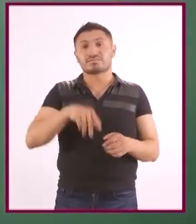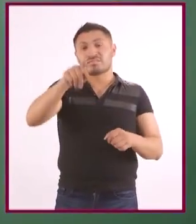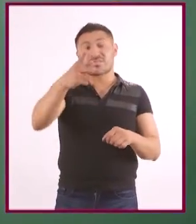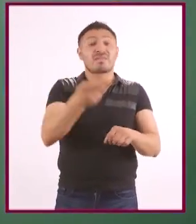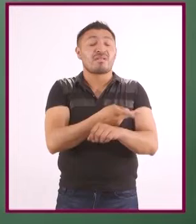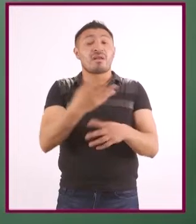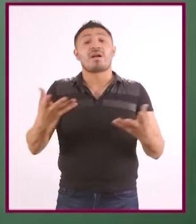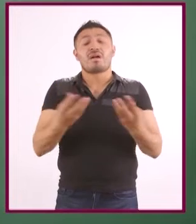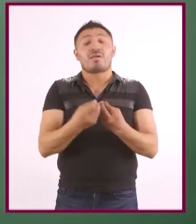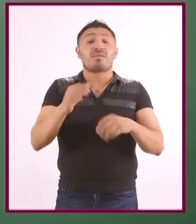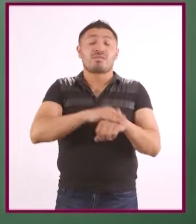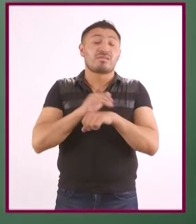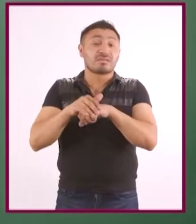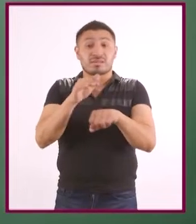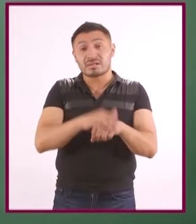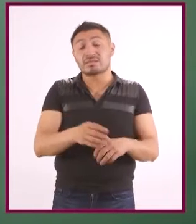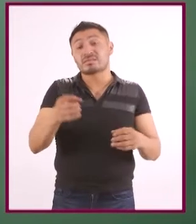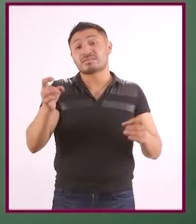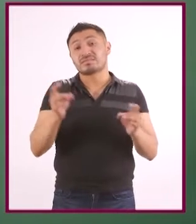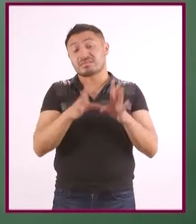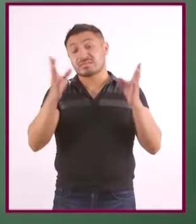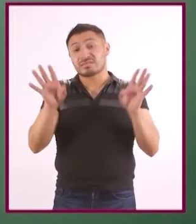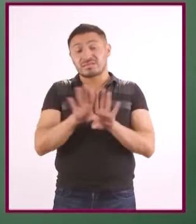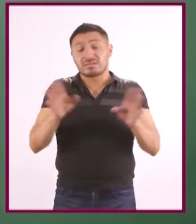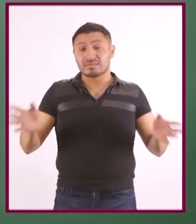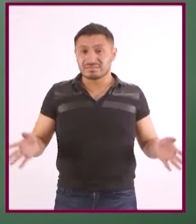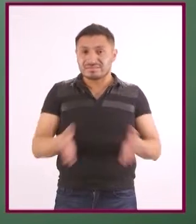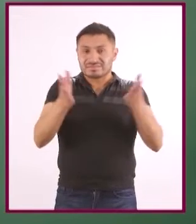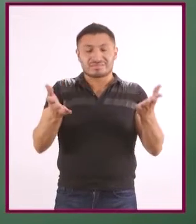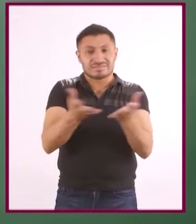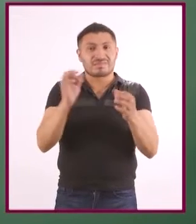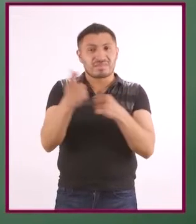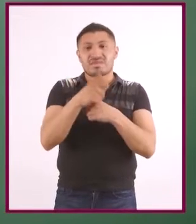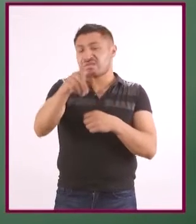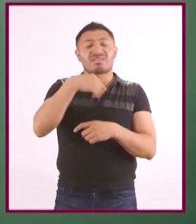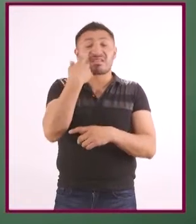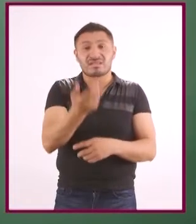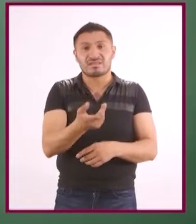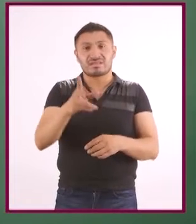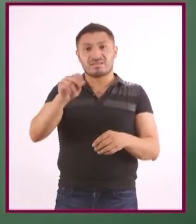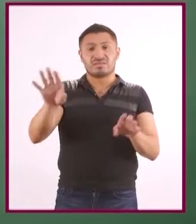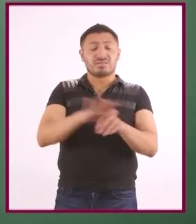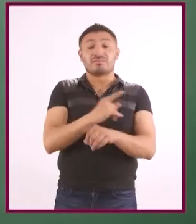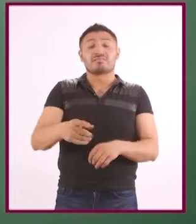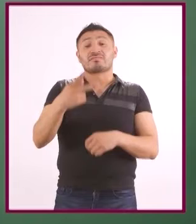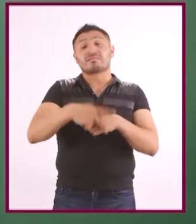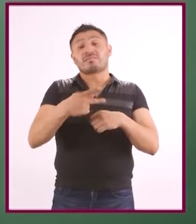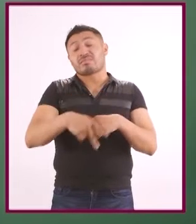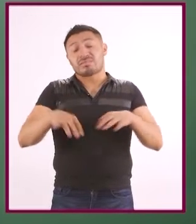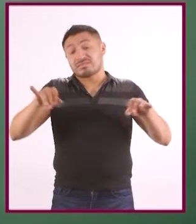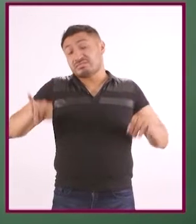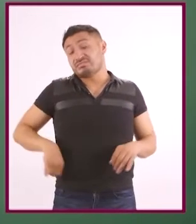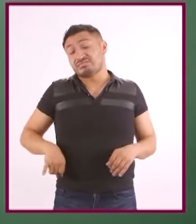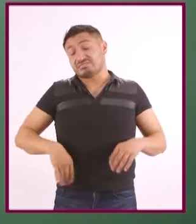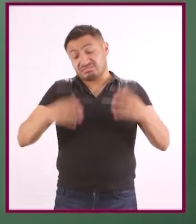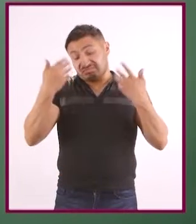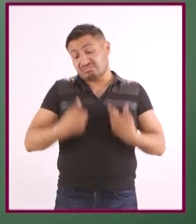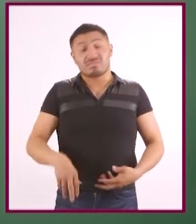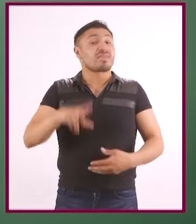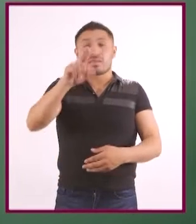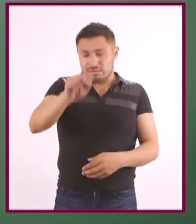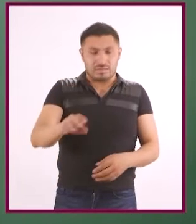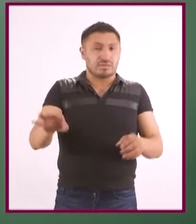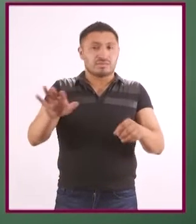estar con tus amigas, amigos y que te animen a que hagas algo que no quieres? No porque sea algo que ponga en riesgo tu integridad física, sino